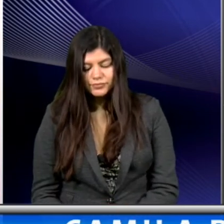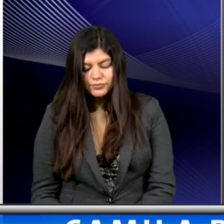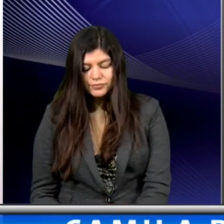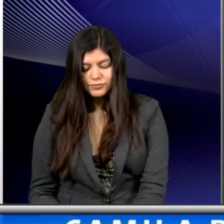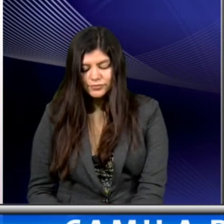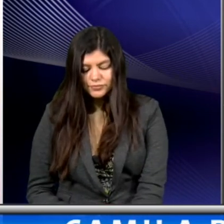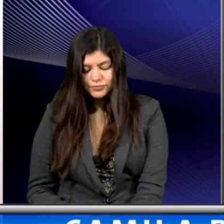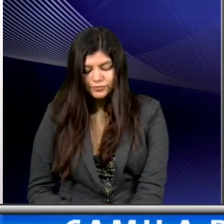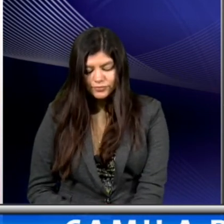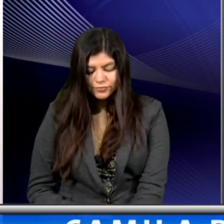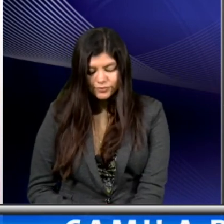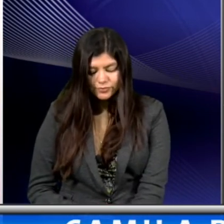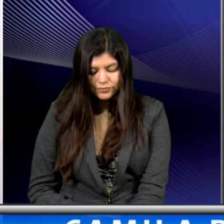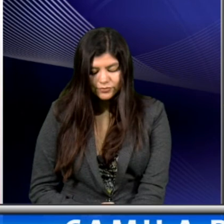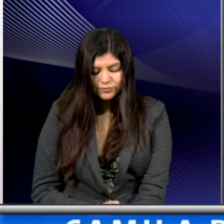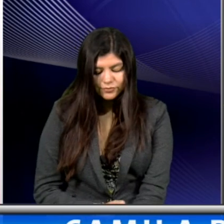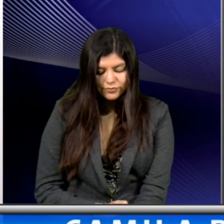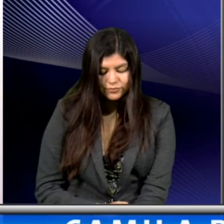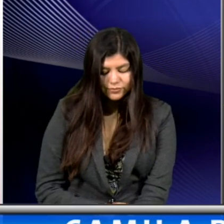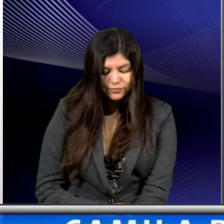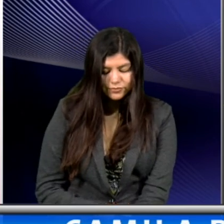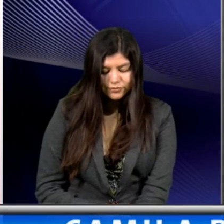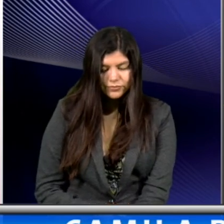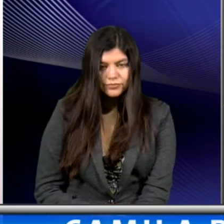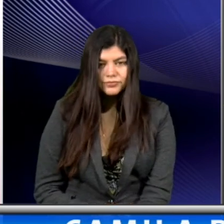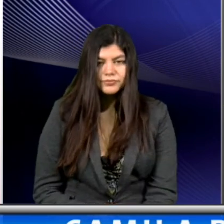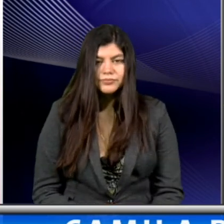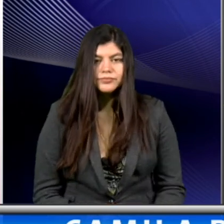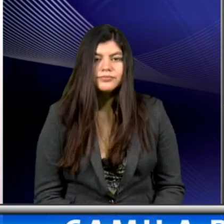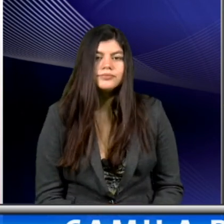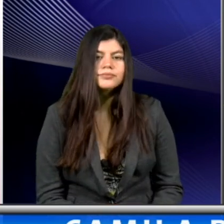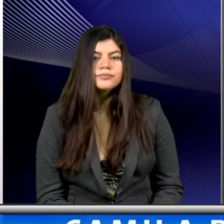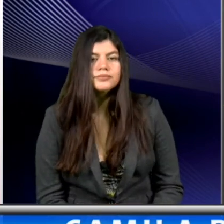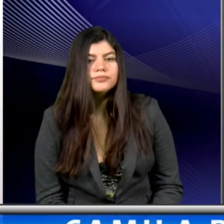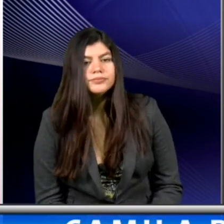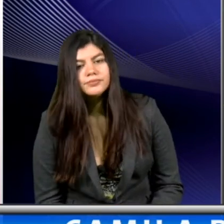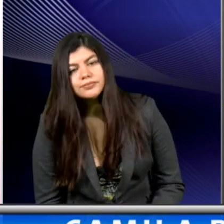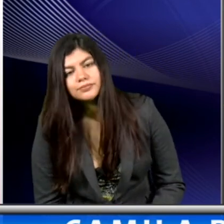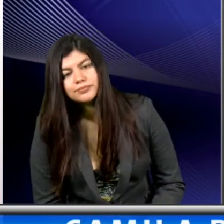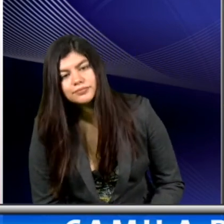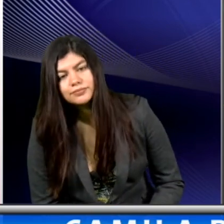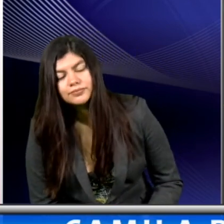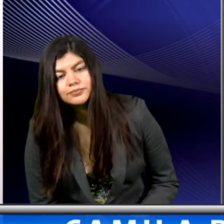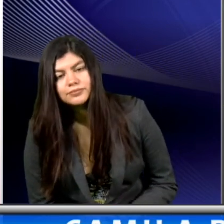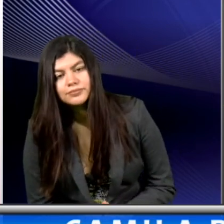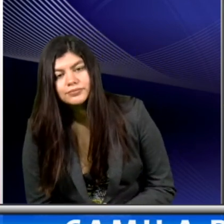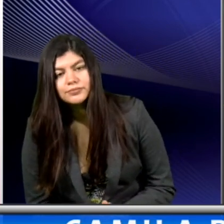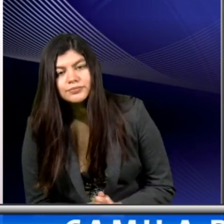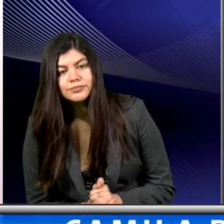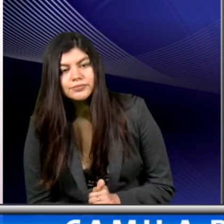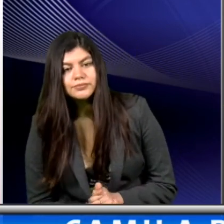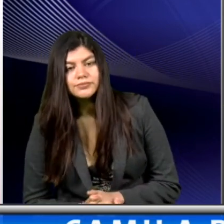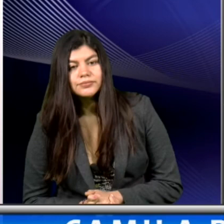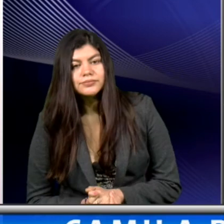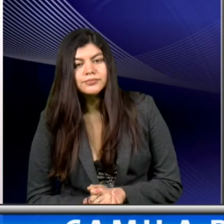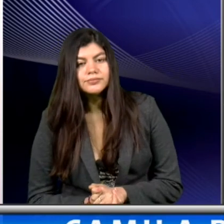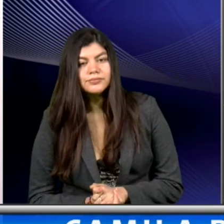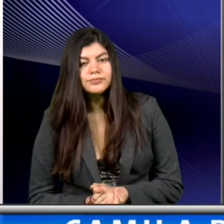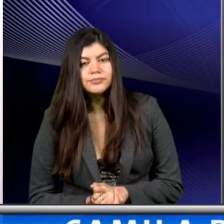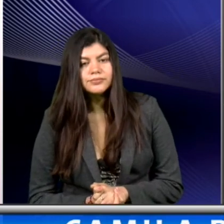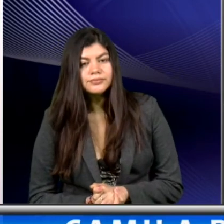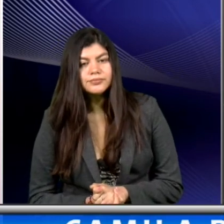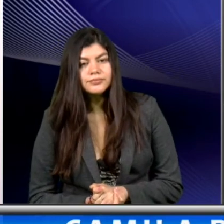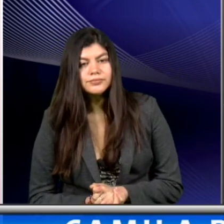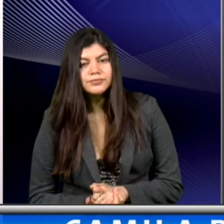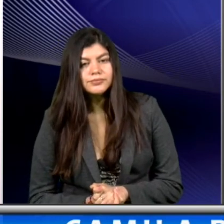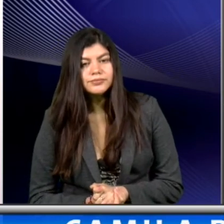También, un llamado también a juntas de vecinos muchas veces, a tratar de promover actividades prosociales al interior de